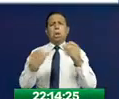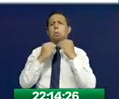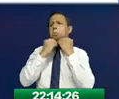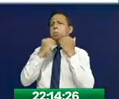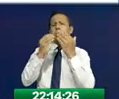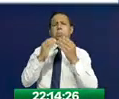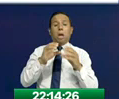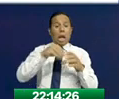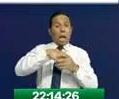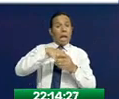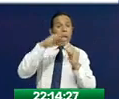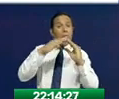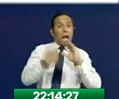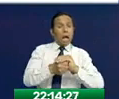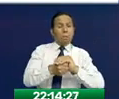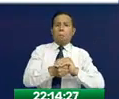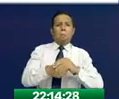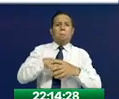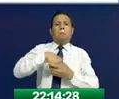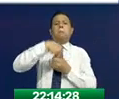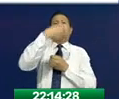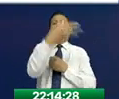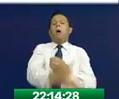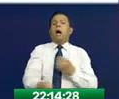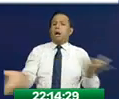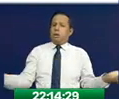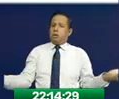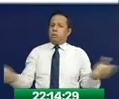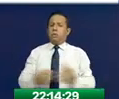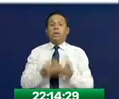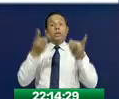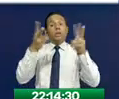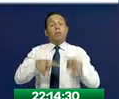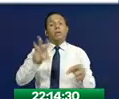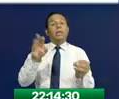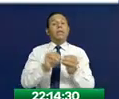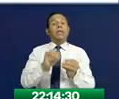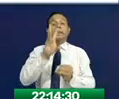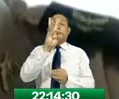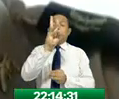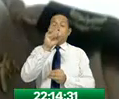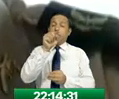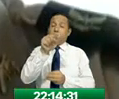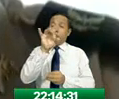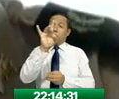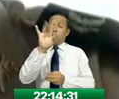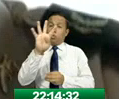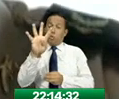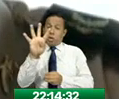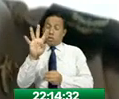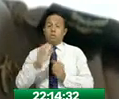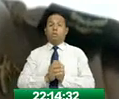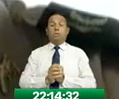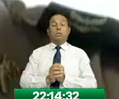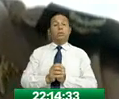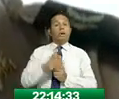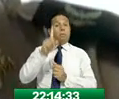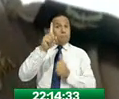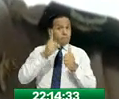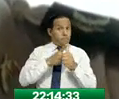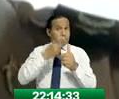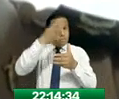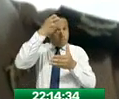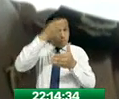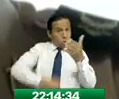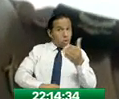primera instancia. De forma reincidente se colocan 6.484. La primera infracción lleva una multa